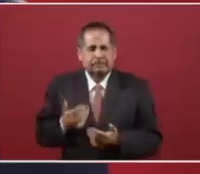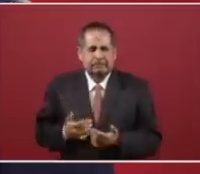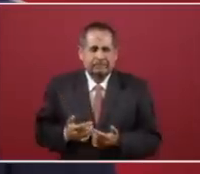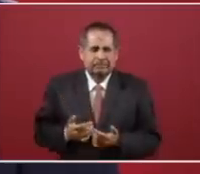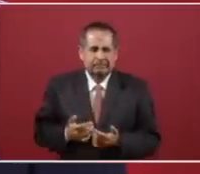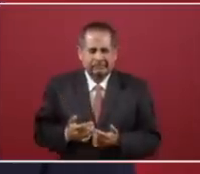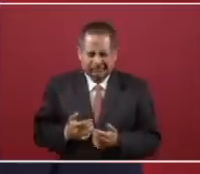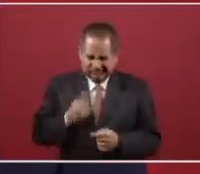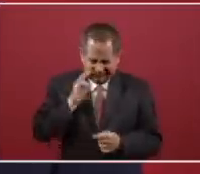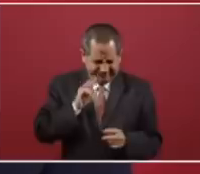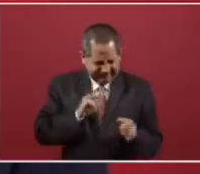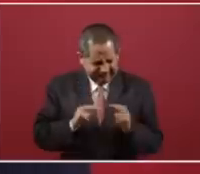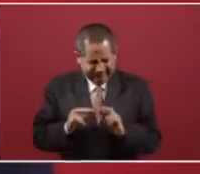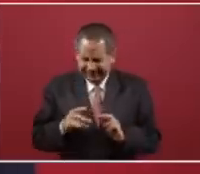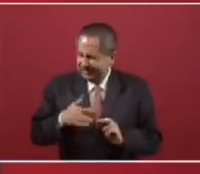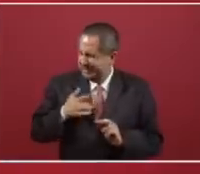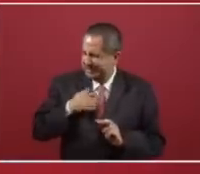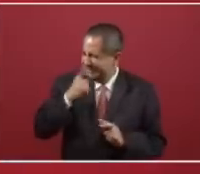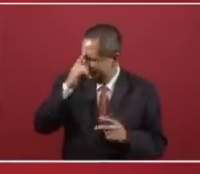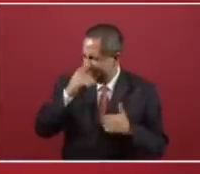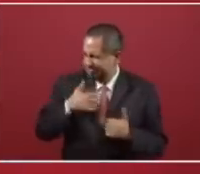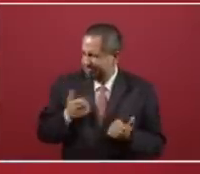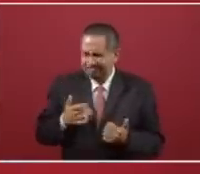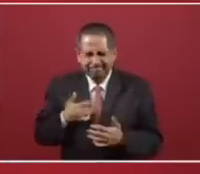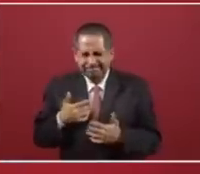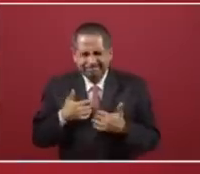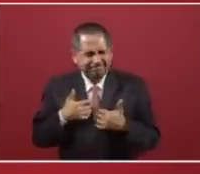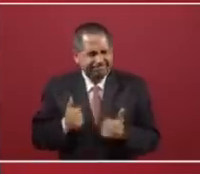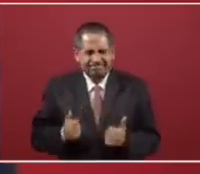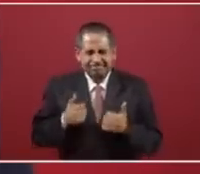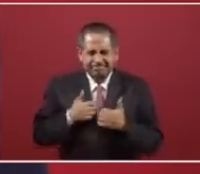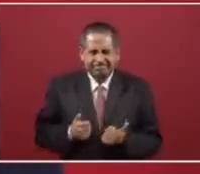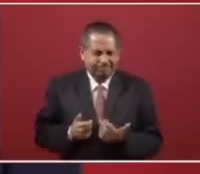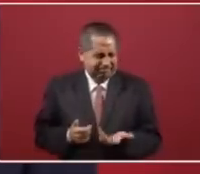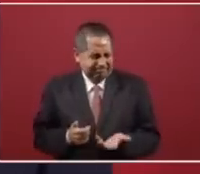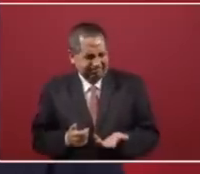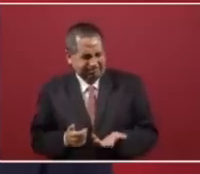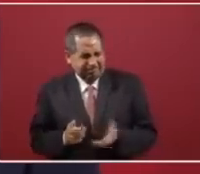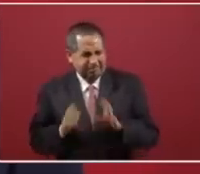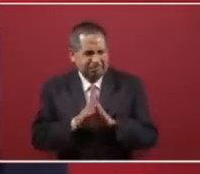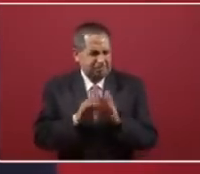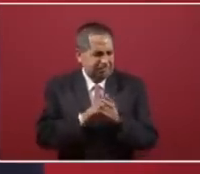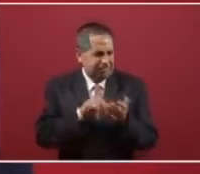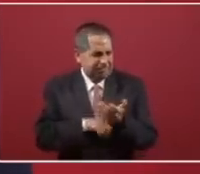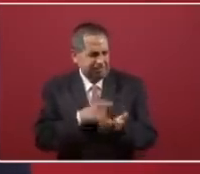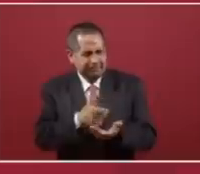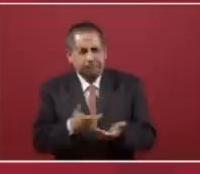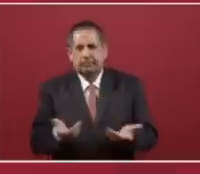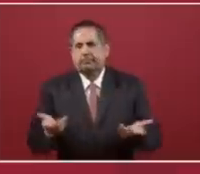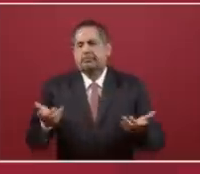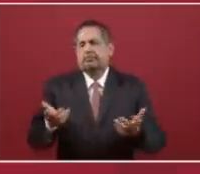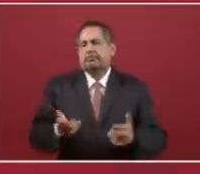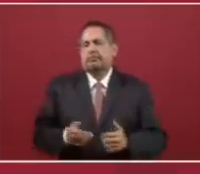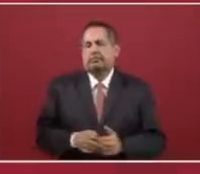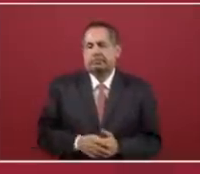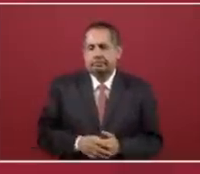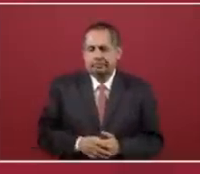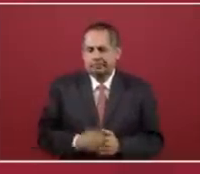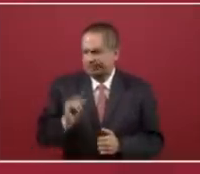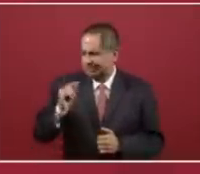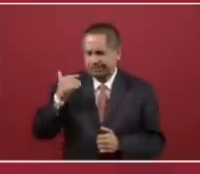venga va no me cuadraba cómo es esto y